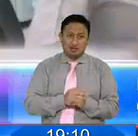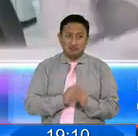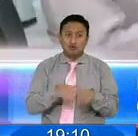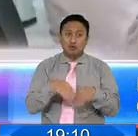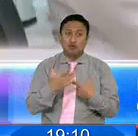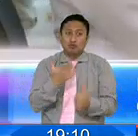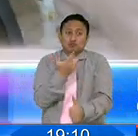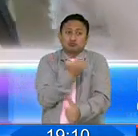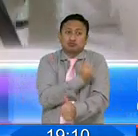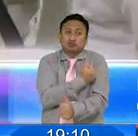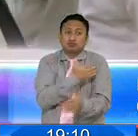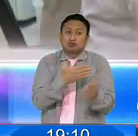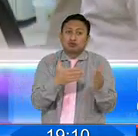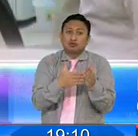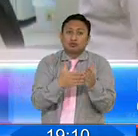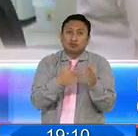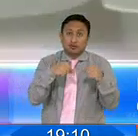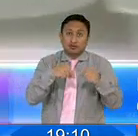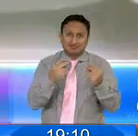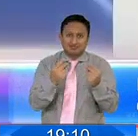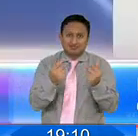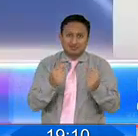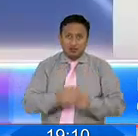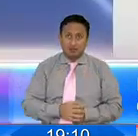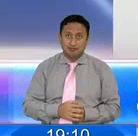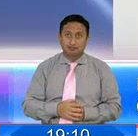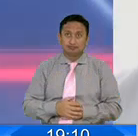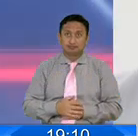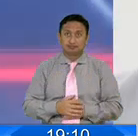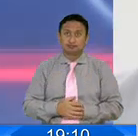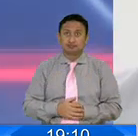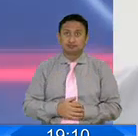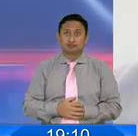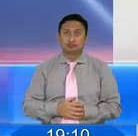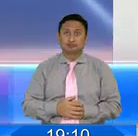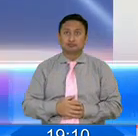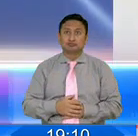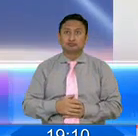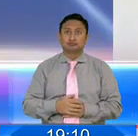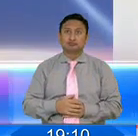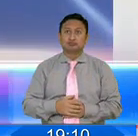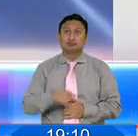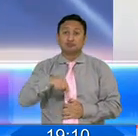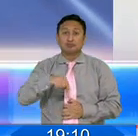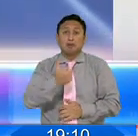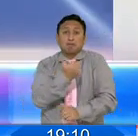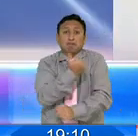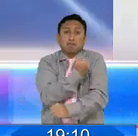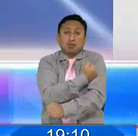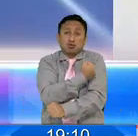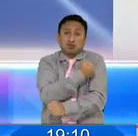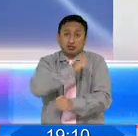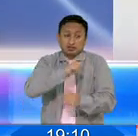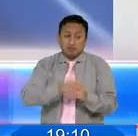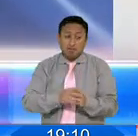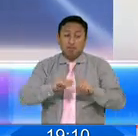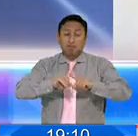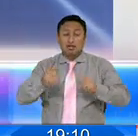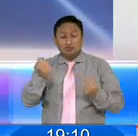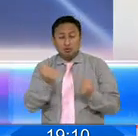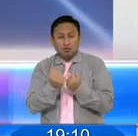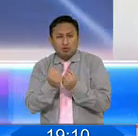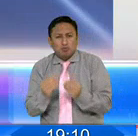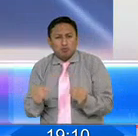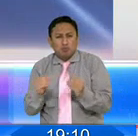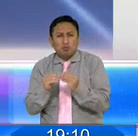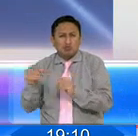contra el coronavirus en tan corto tiempo. Es una vacuna que sí es verdad que se ha hecho en menos tiempo, pero se ha hecho con más colaboración científica. O sea,